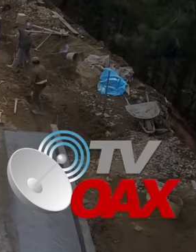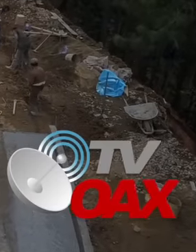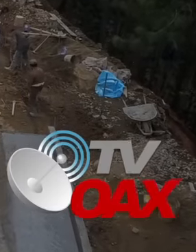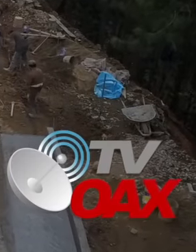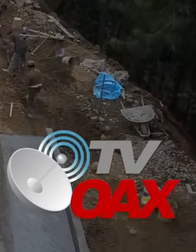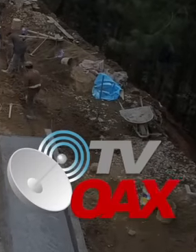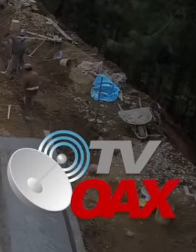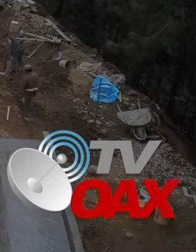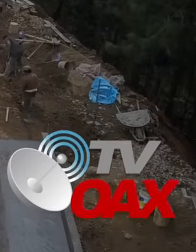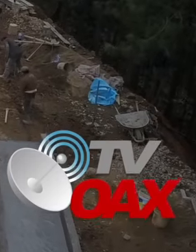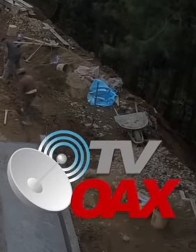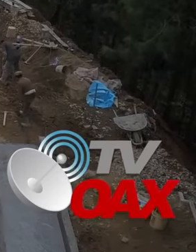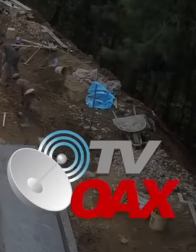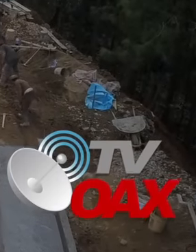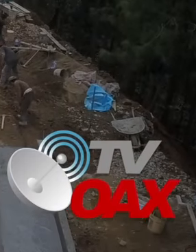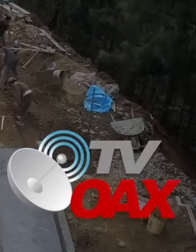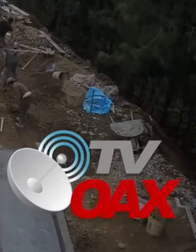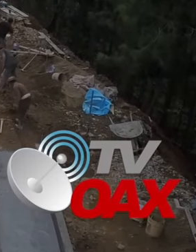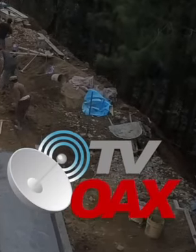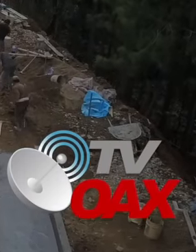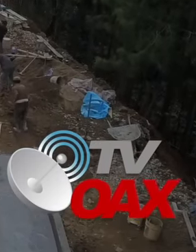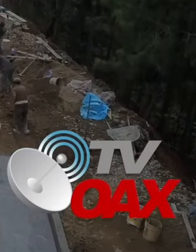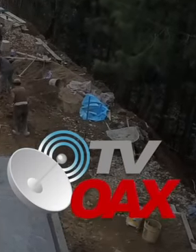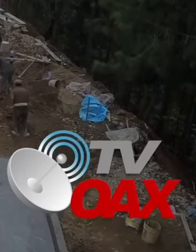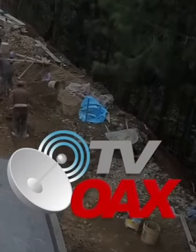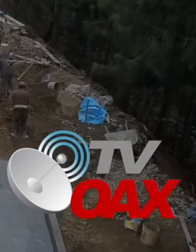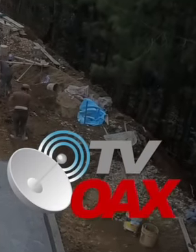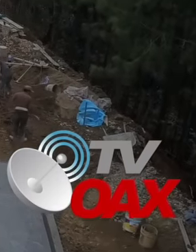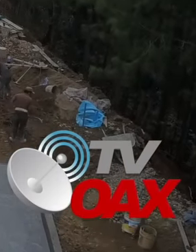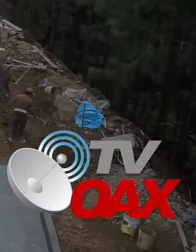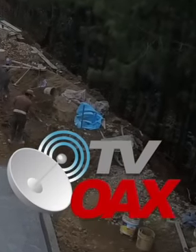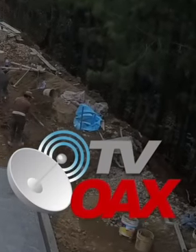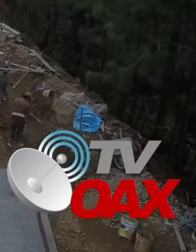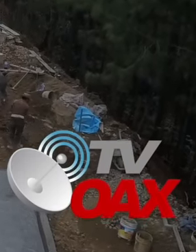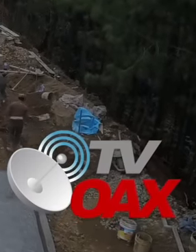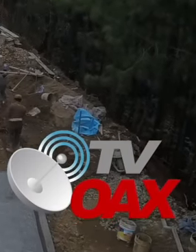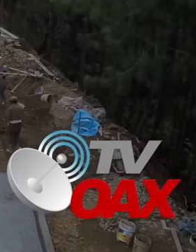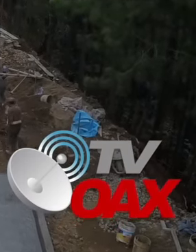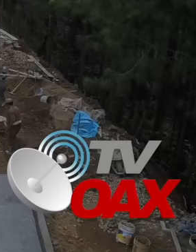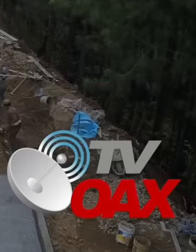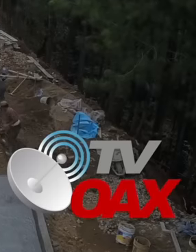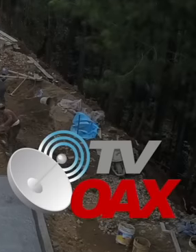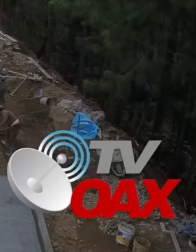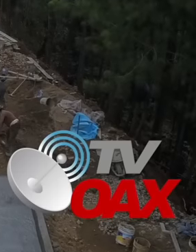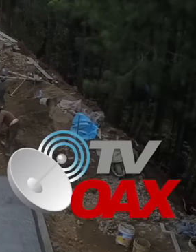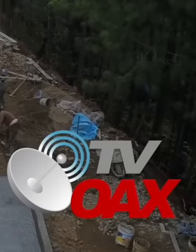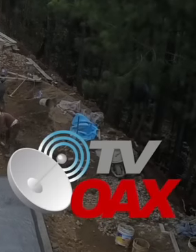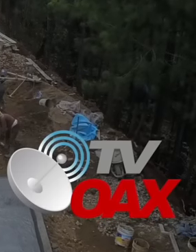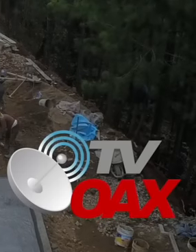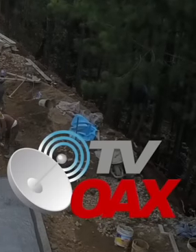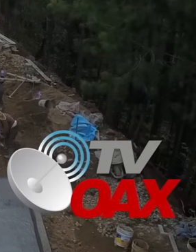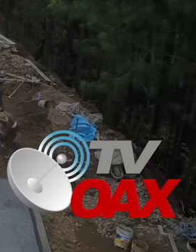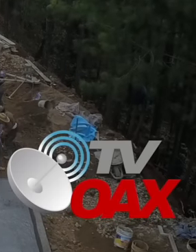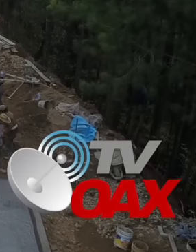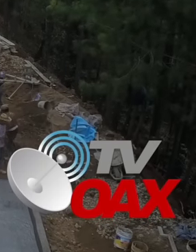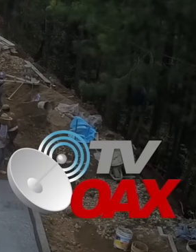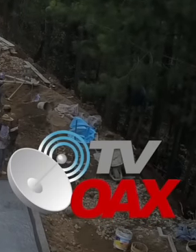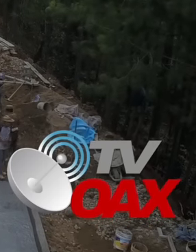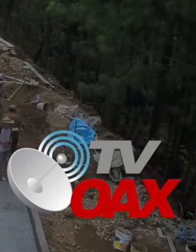se da empleo y se reactiva la economía.